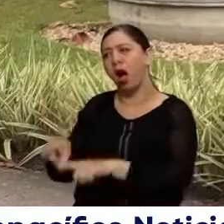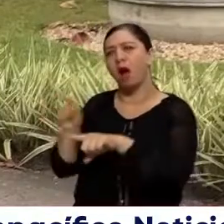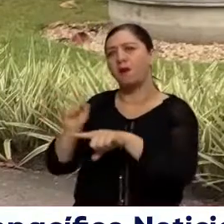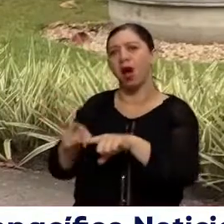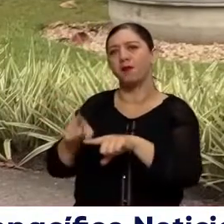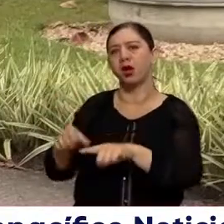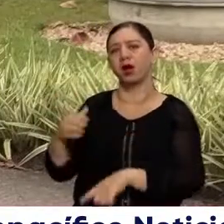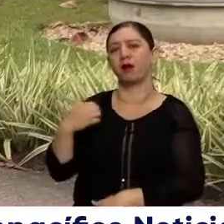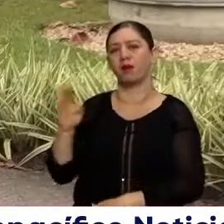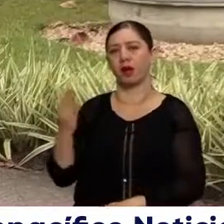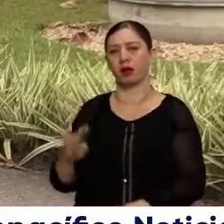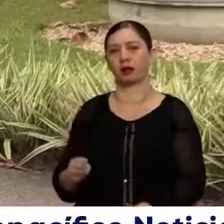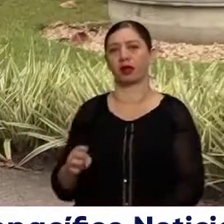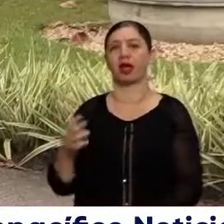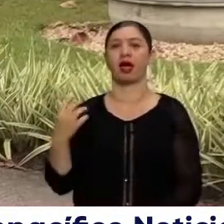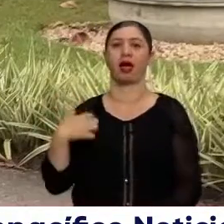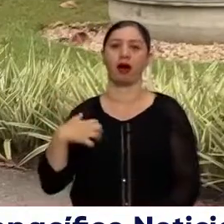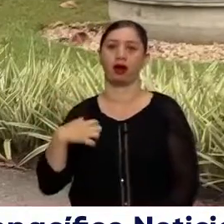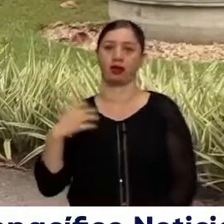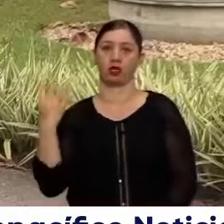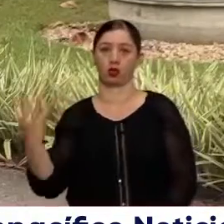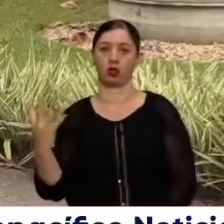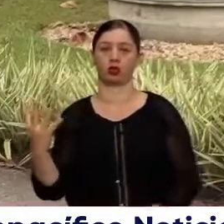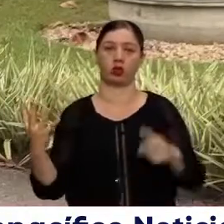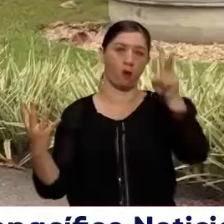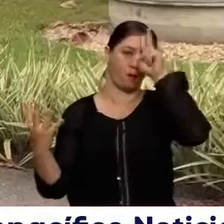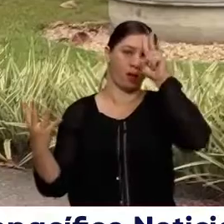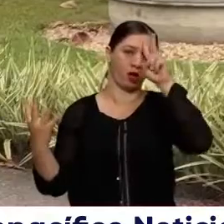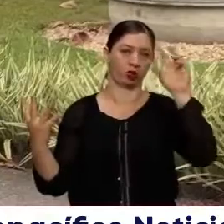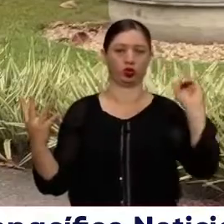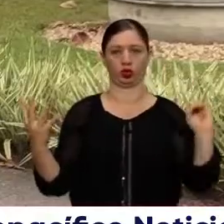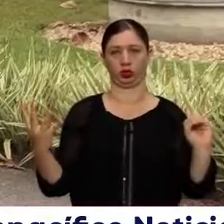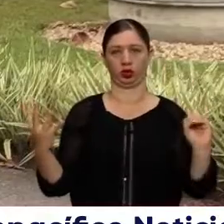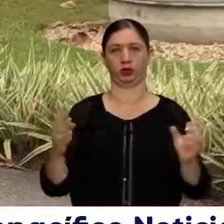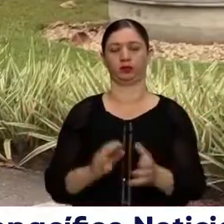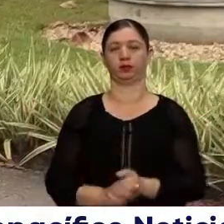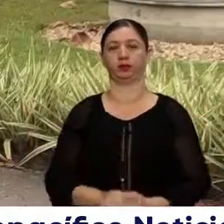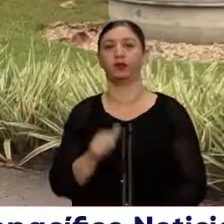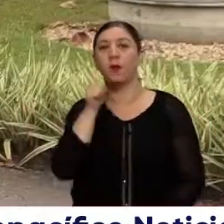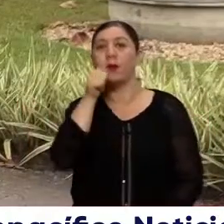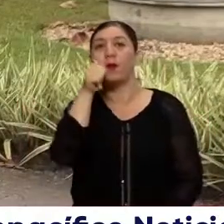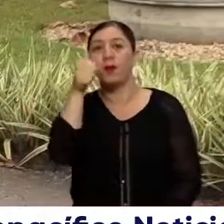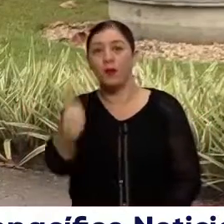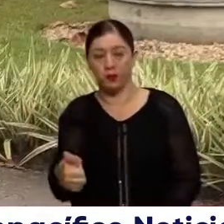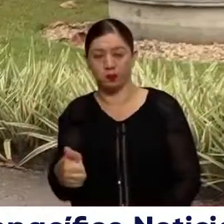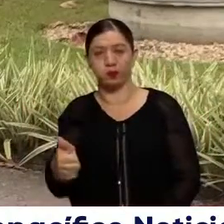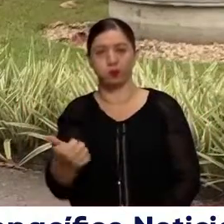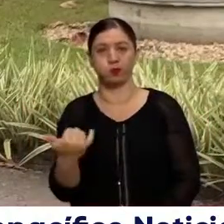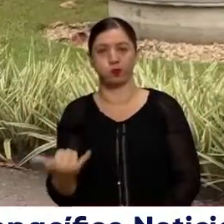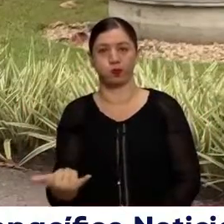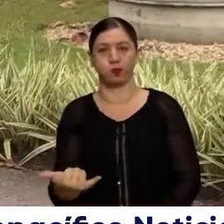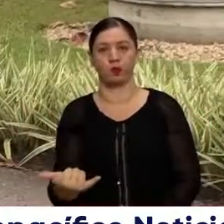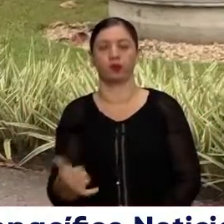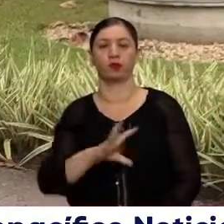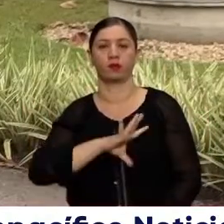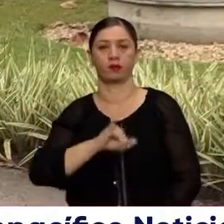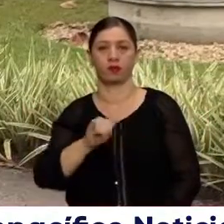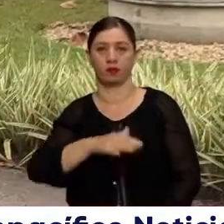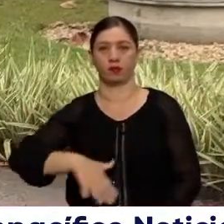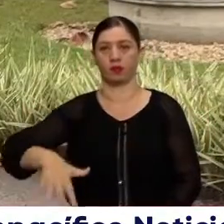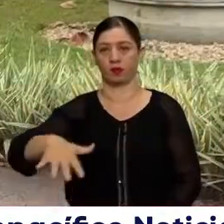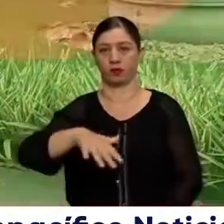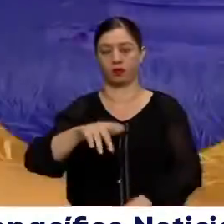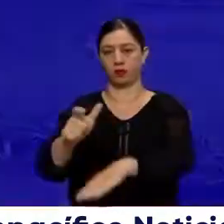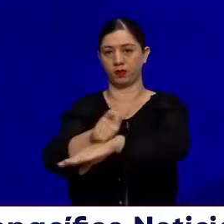Brasil, Argentina 4-0. Pero atención que mañana en la zona A o grupo que corresponde a la ciudad de Cali en el Estadio